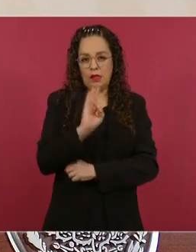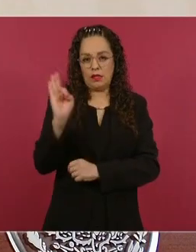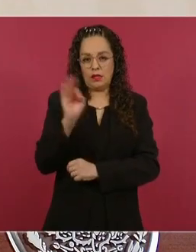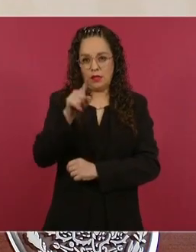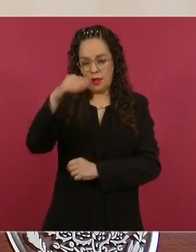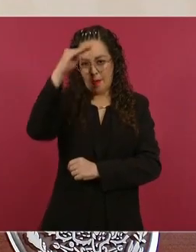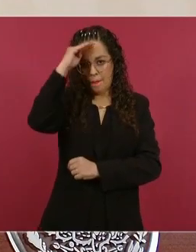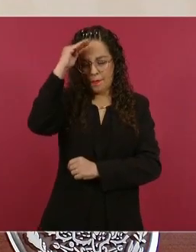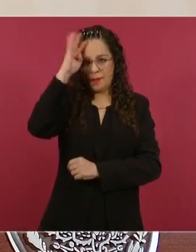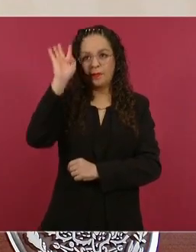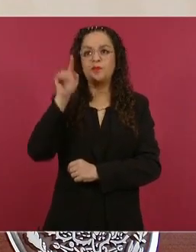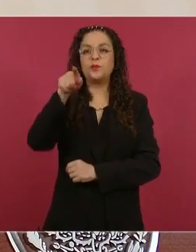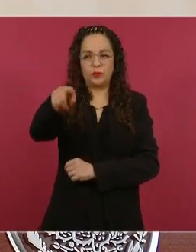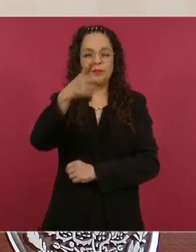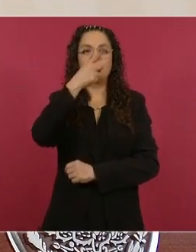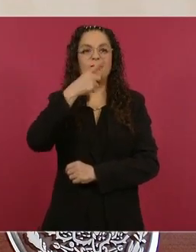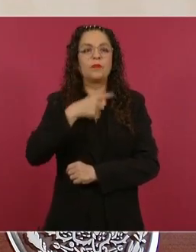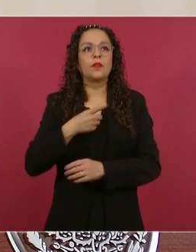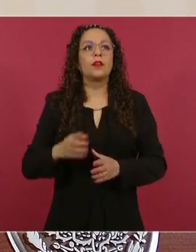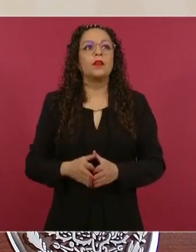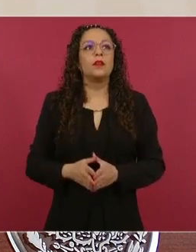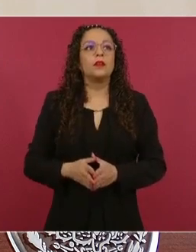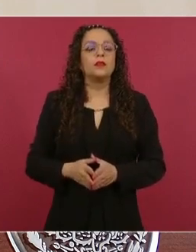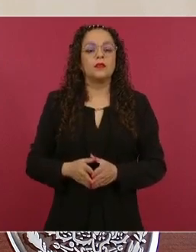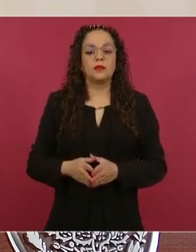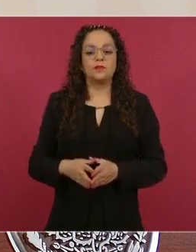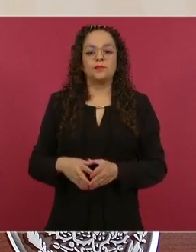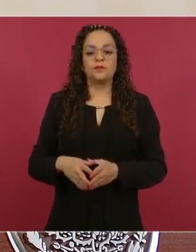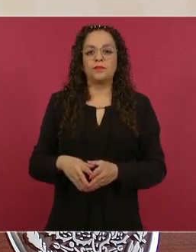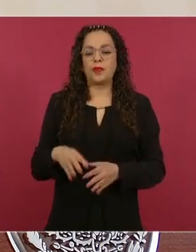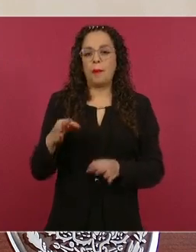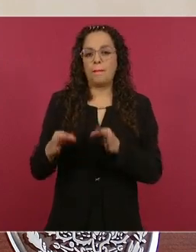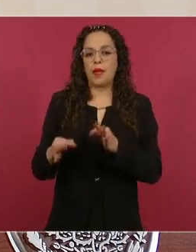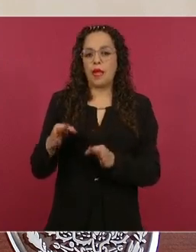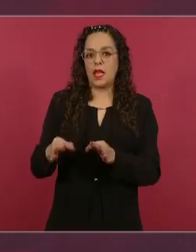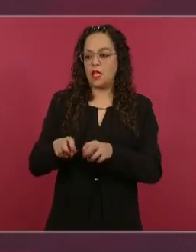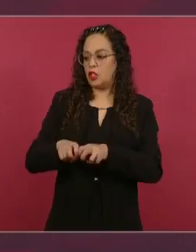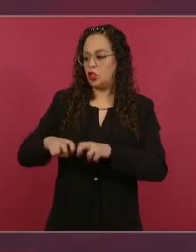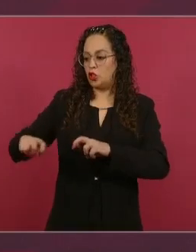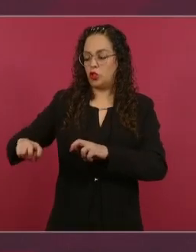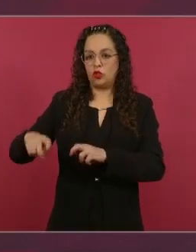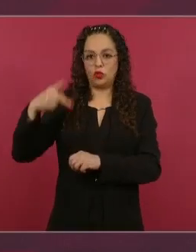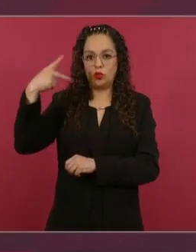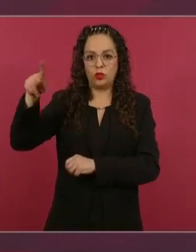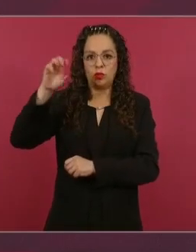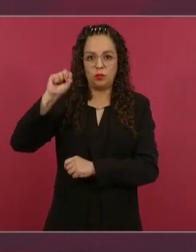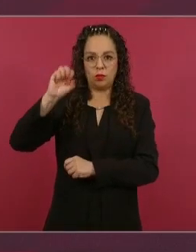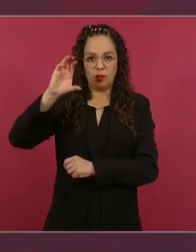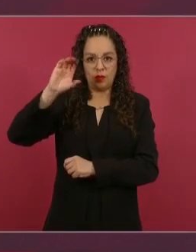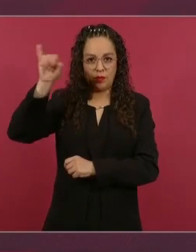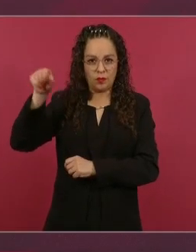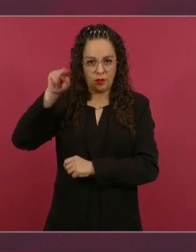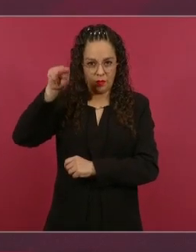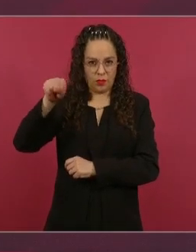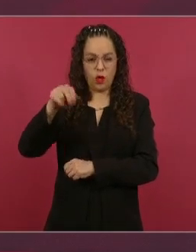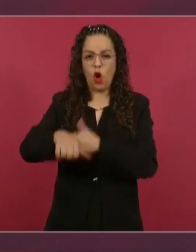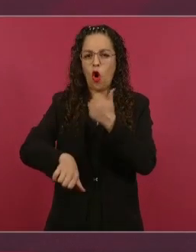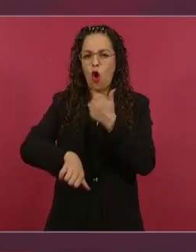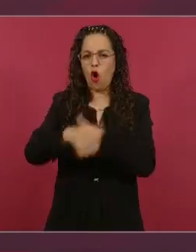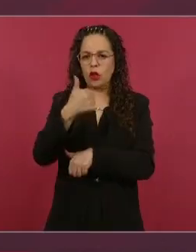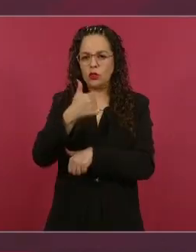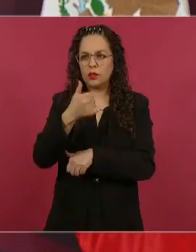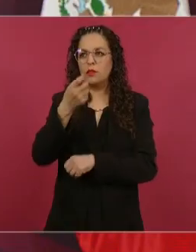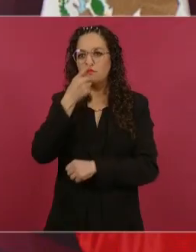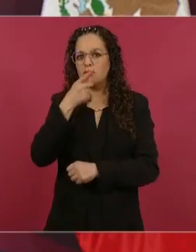dame los nombres de los 11 ministros de la Suprema Corte de Justicia,